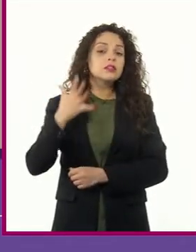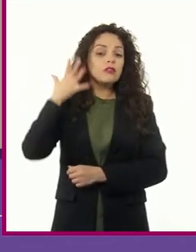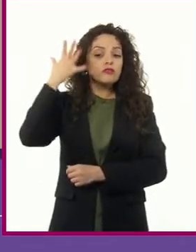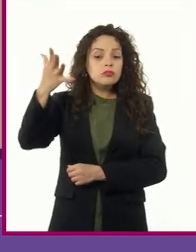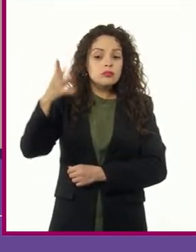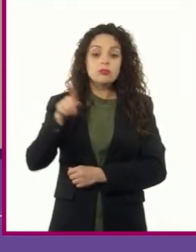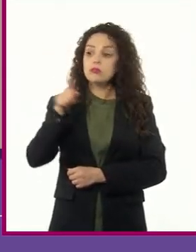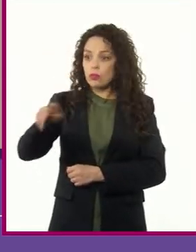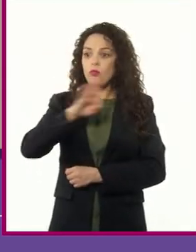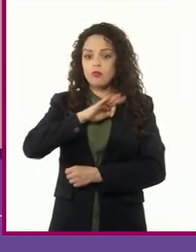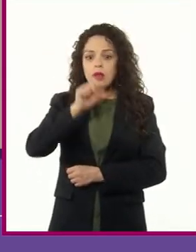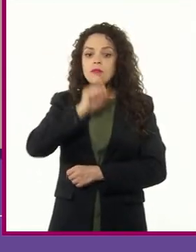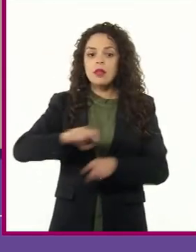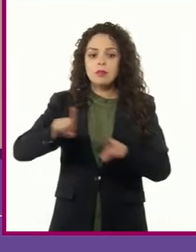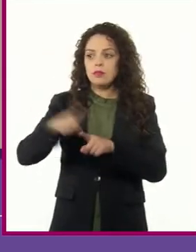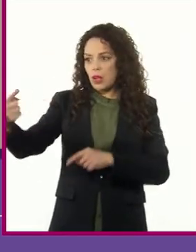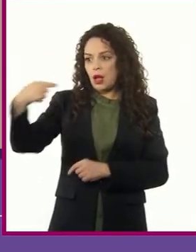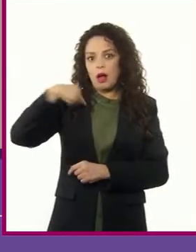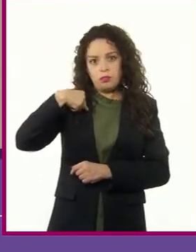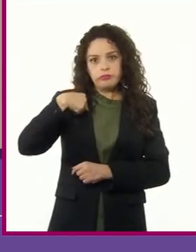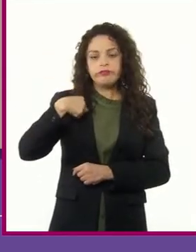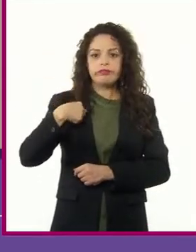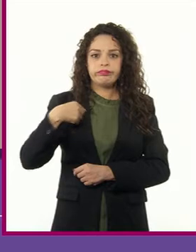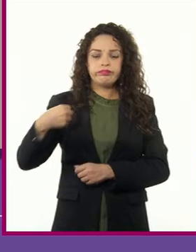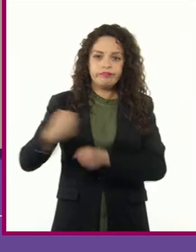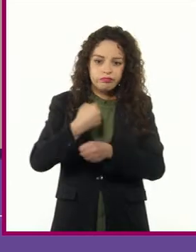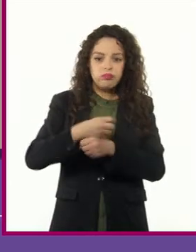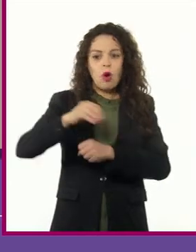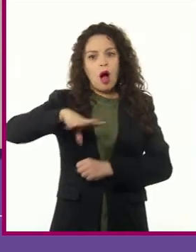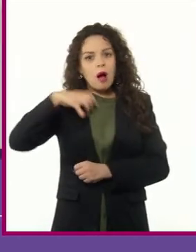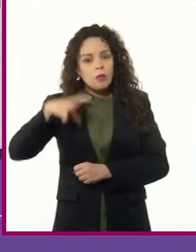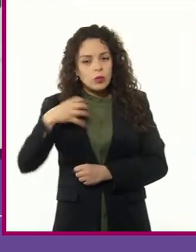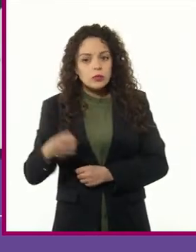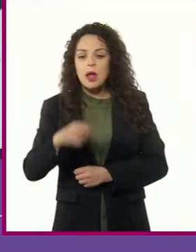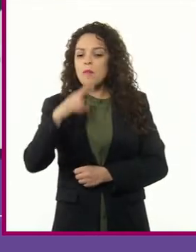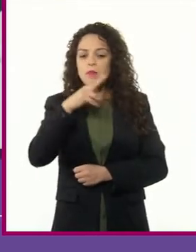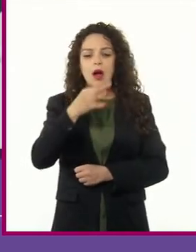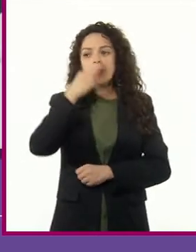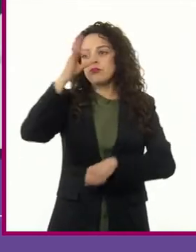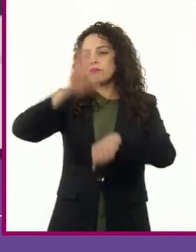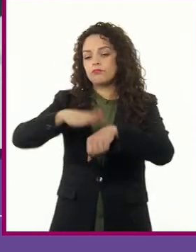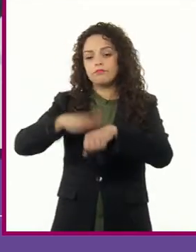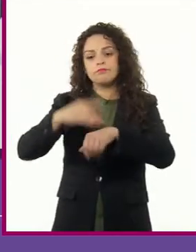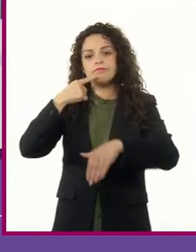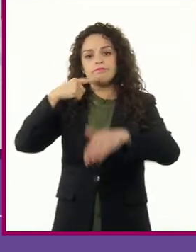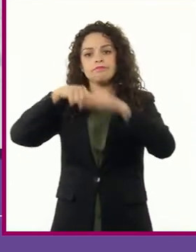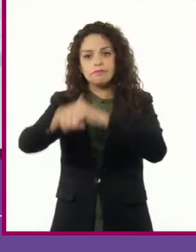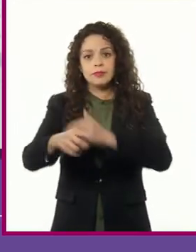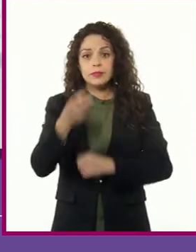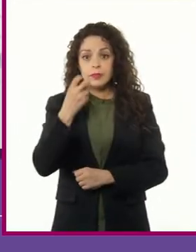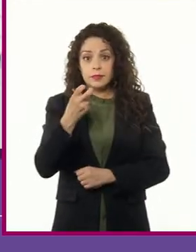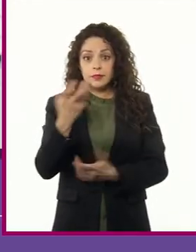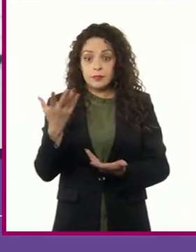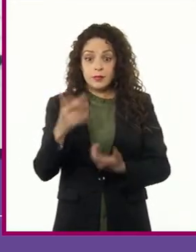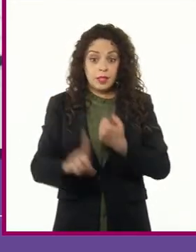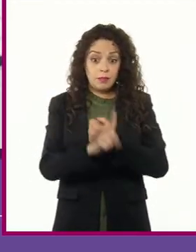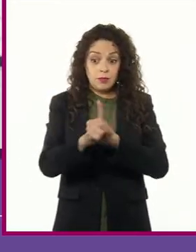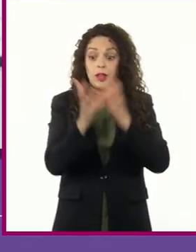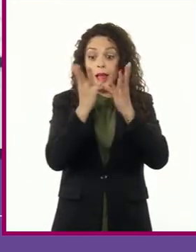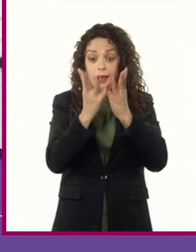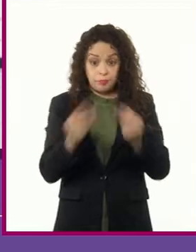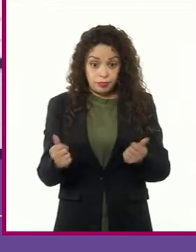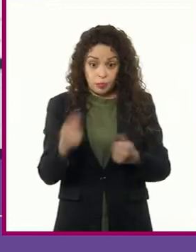él mismo podría ser víctima de sus abusos. Decidió denunciar la situación, lo que solucionaría no solo el problema